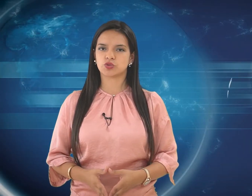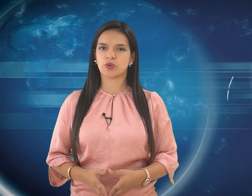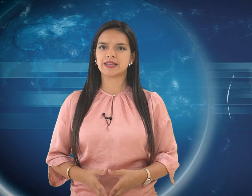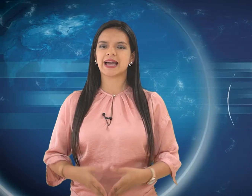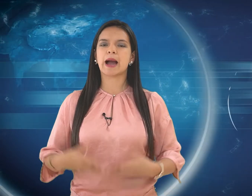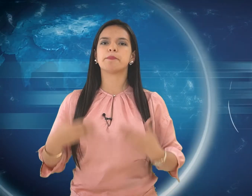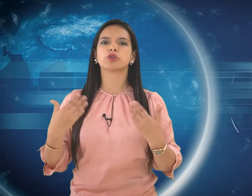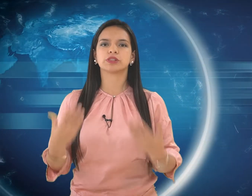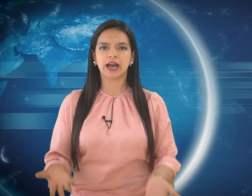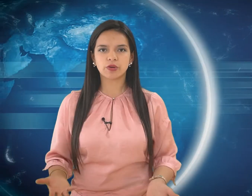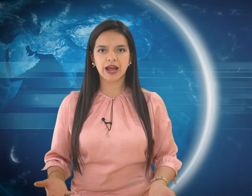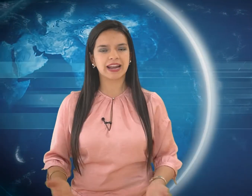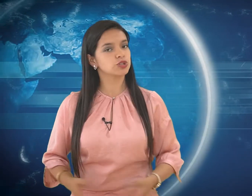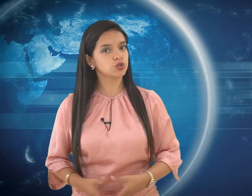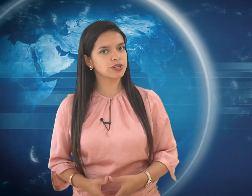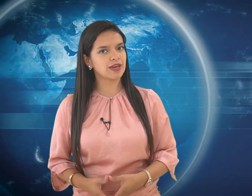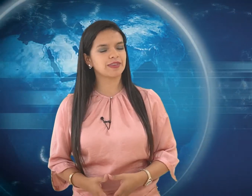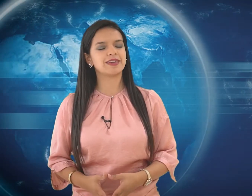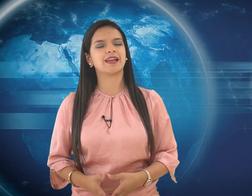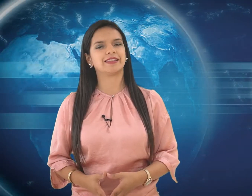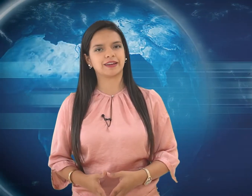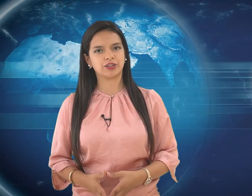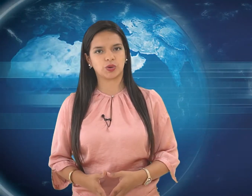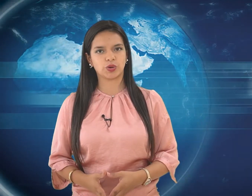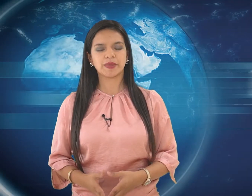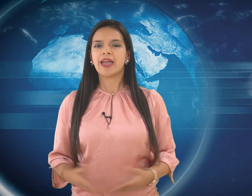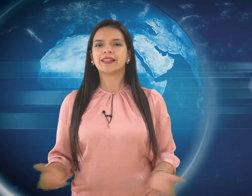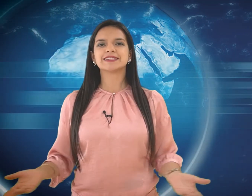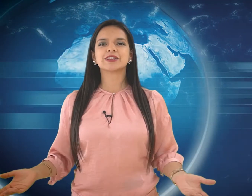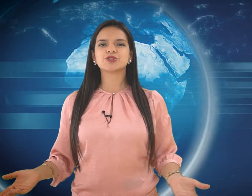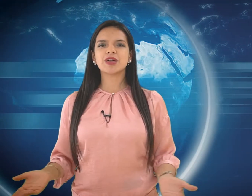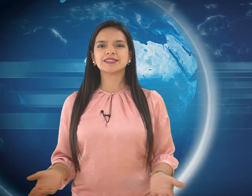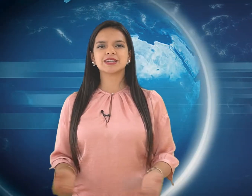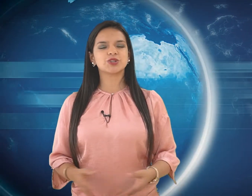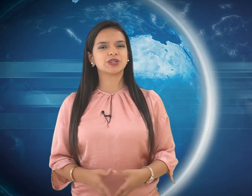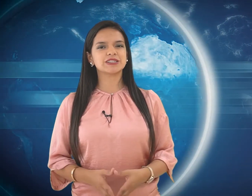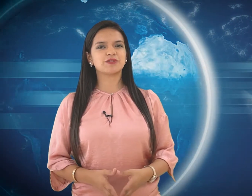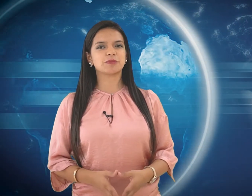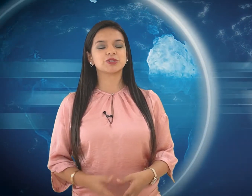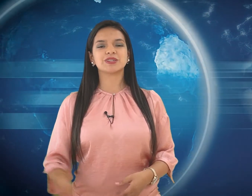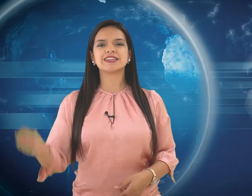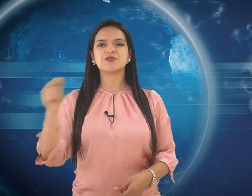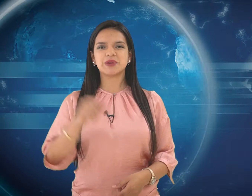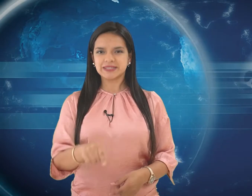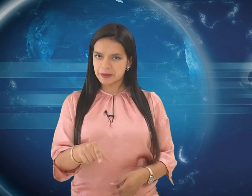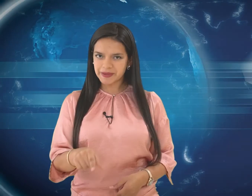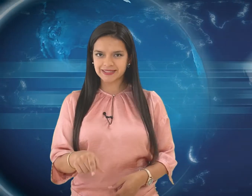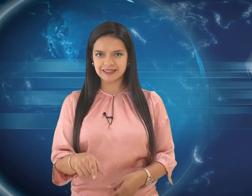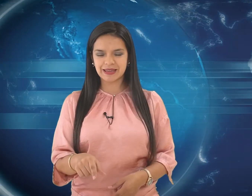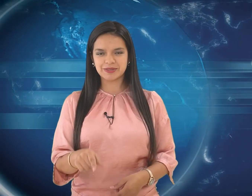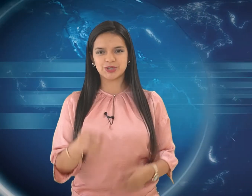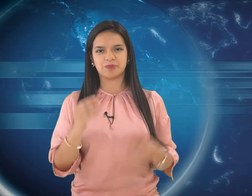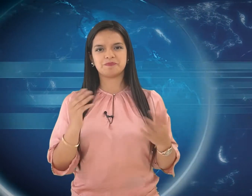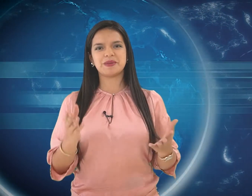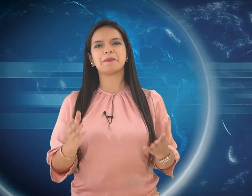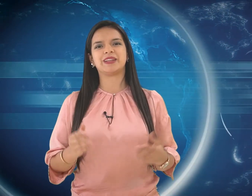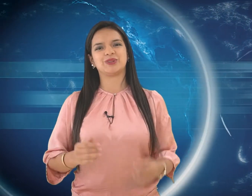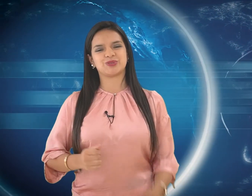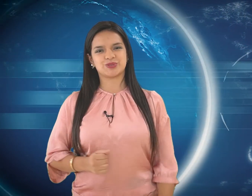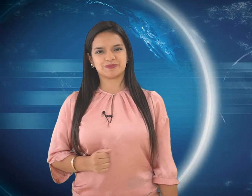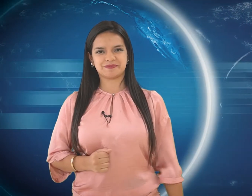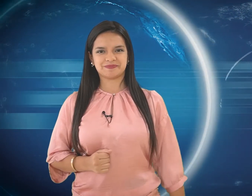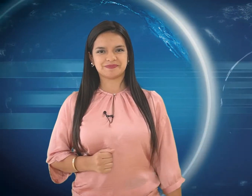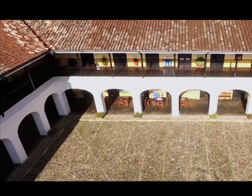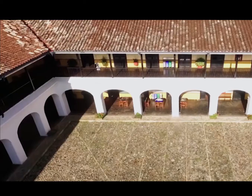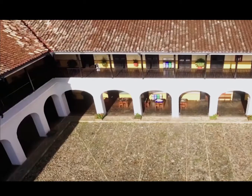docentes con los cuales aportaron a la sociedad y al territorio. El desarrollo de estas y otras informaciones en nuestra presente emisión.